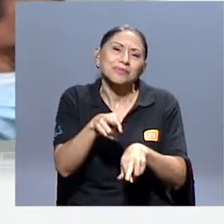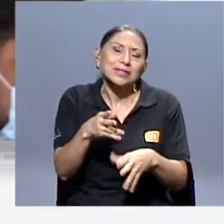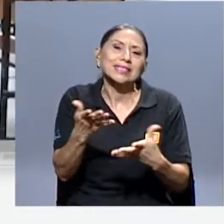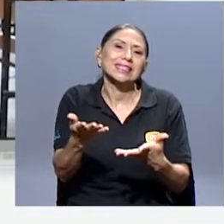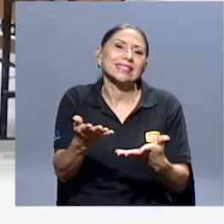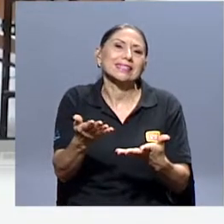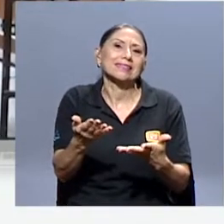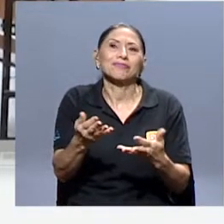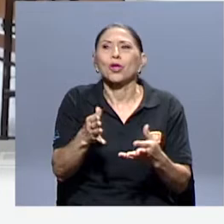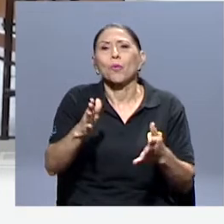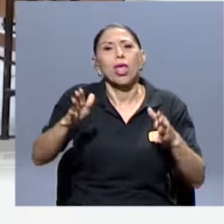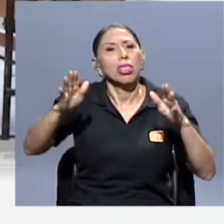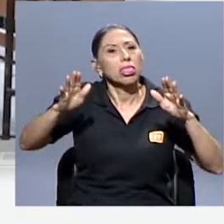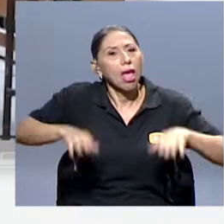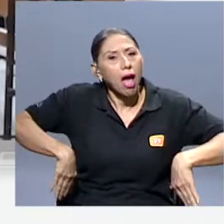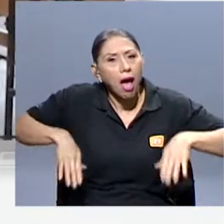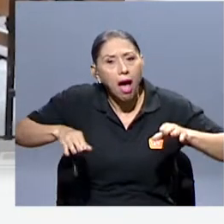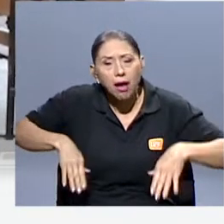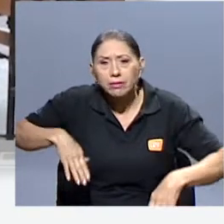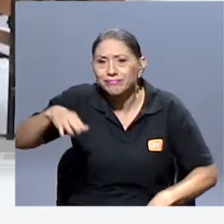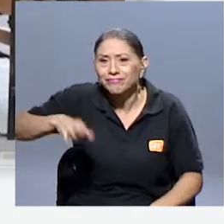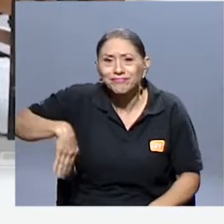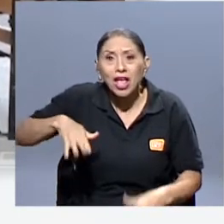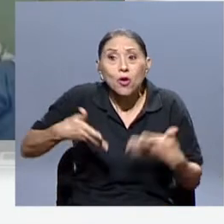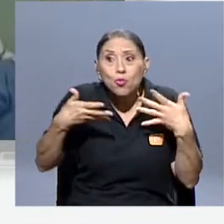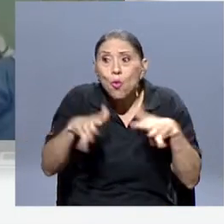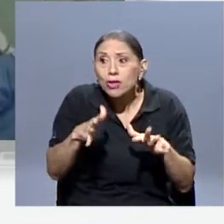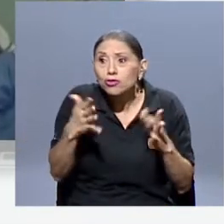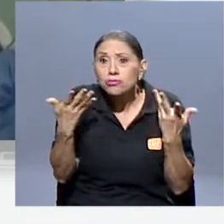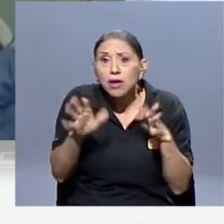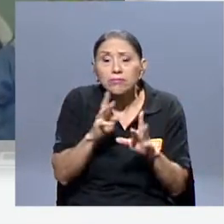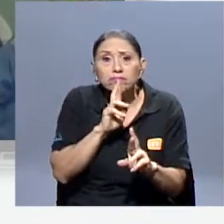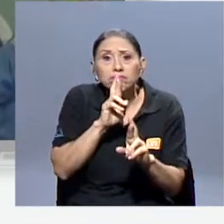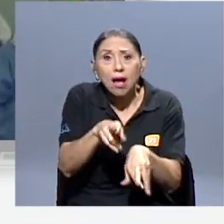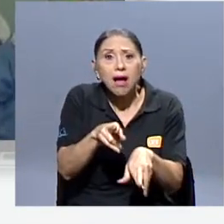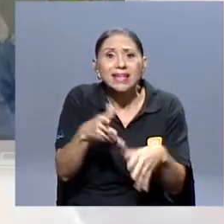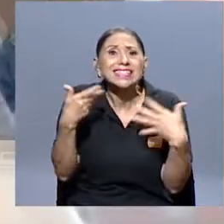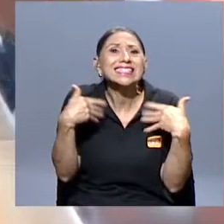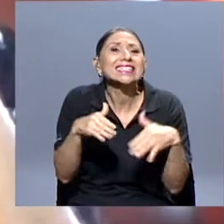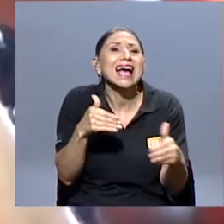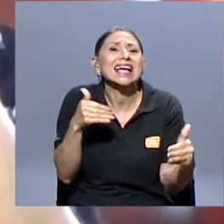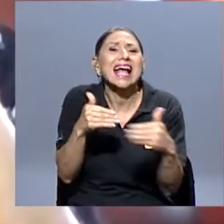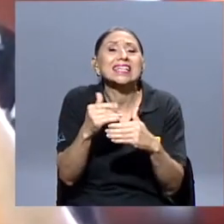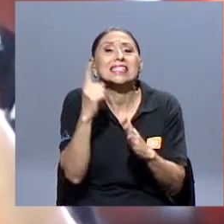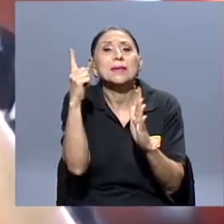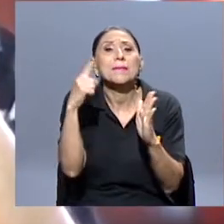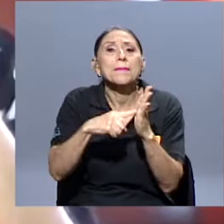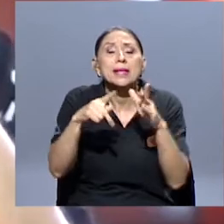reaccionó muy tarde, estamos hablando de cuando ya estábamos casi en los 1,000 casos